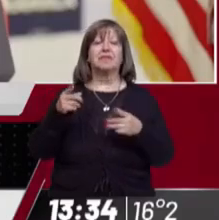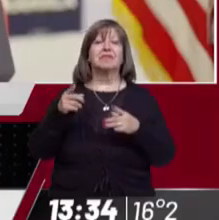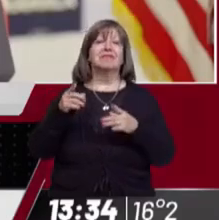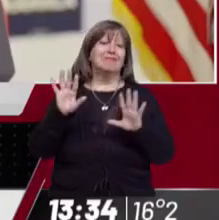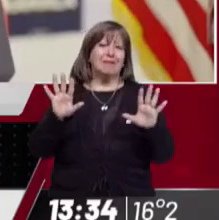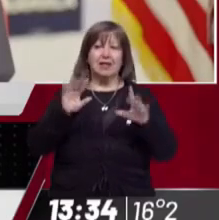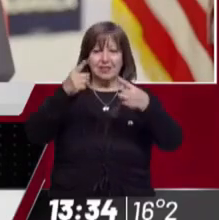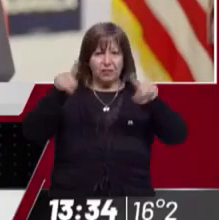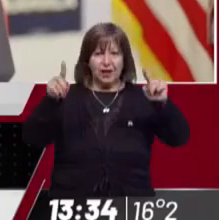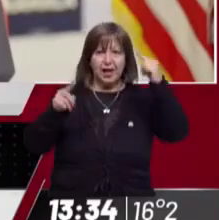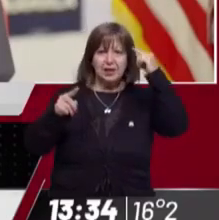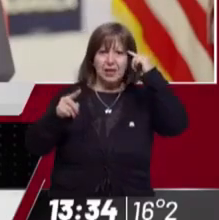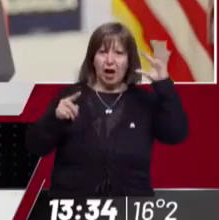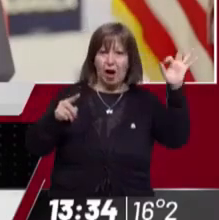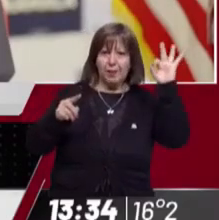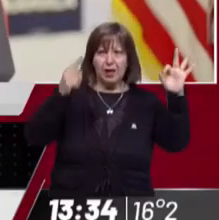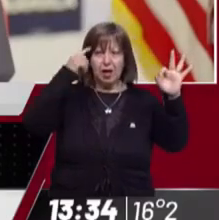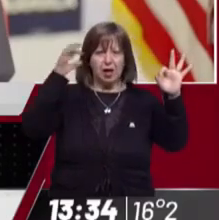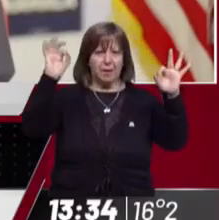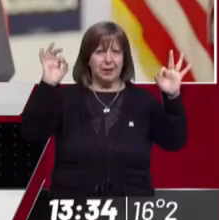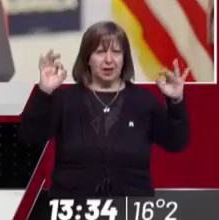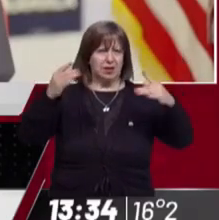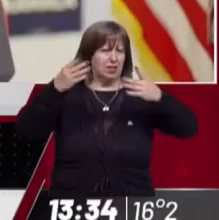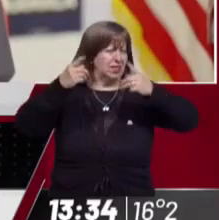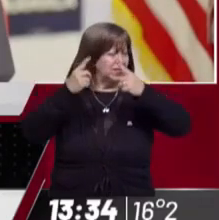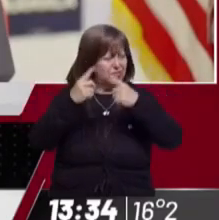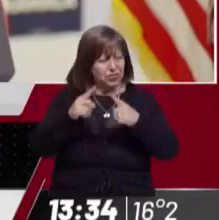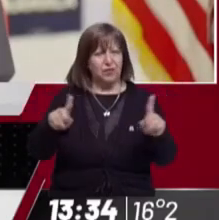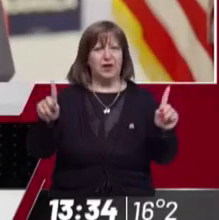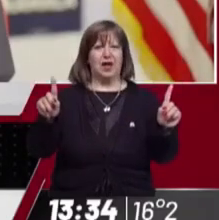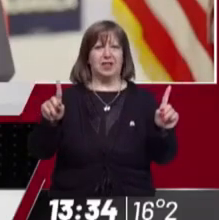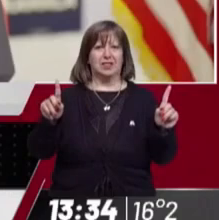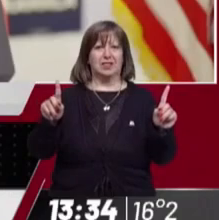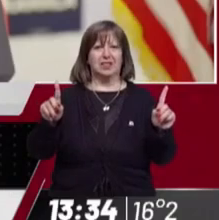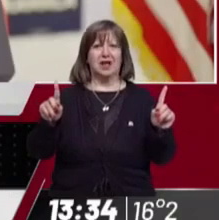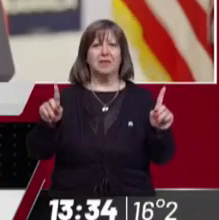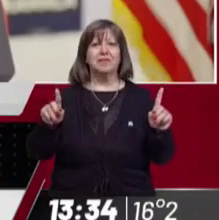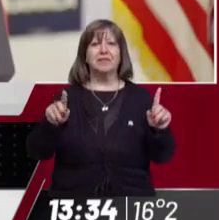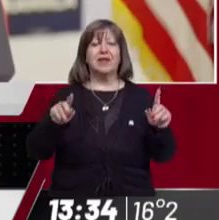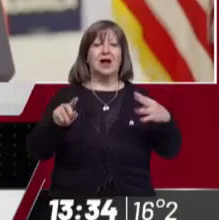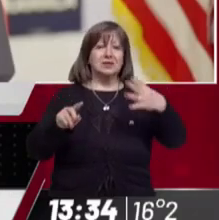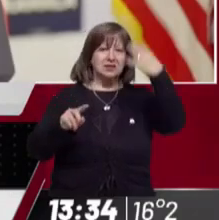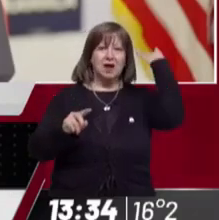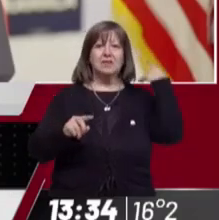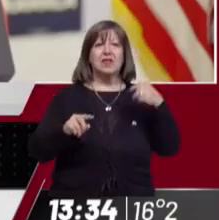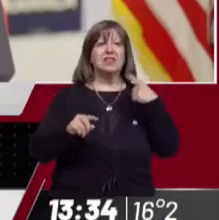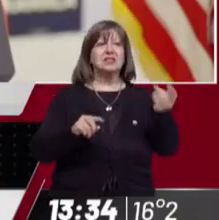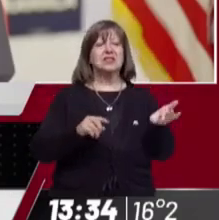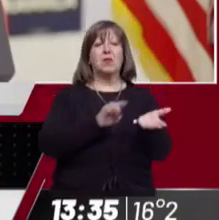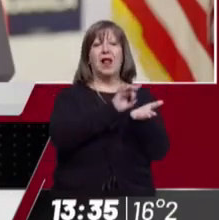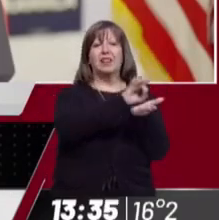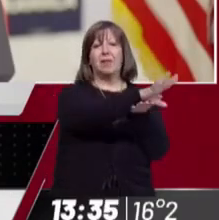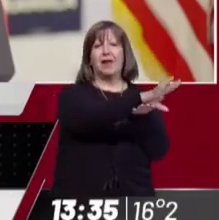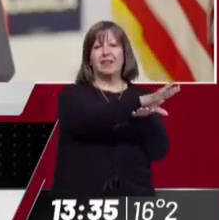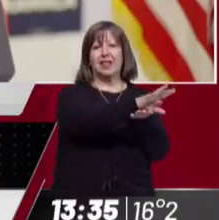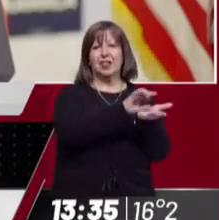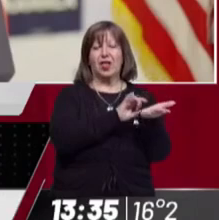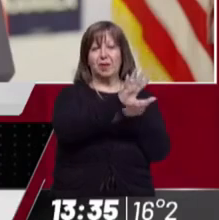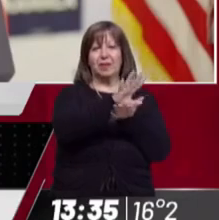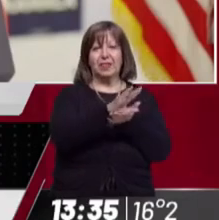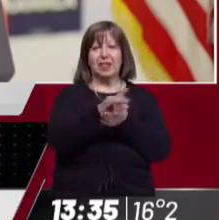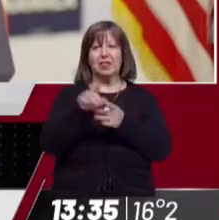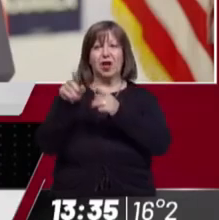el aprendiz. Y de alguna manera era una persona así bastante perversa que se burlaba del que despedía, el aprendiz. Ella